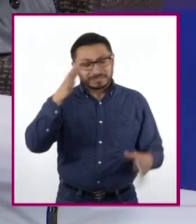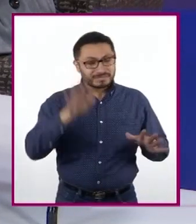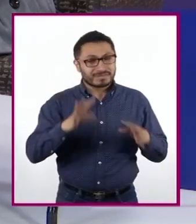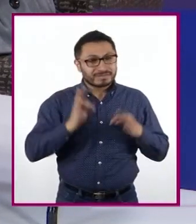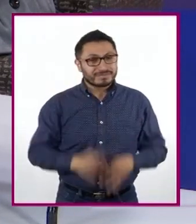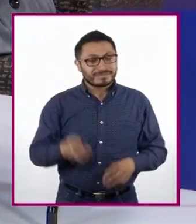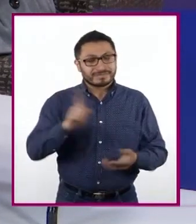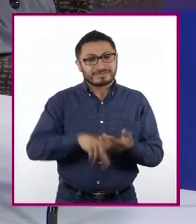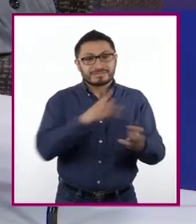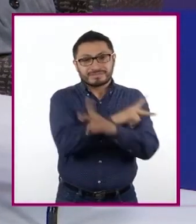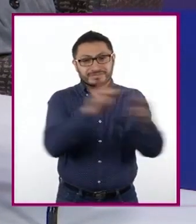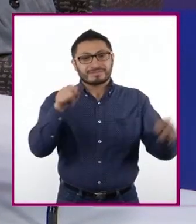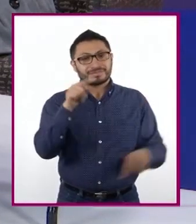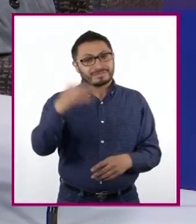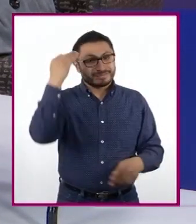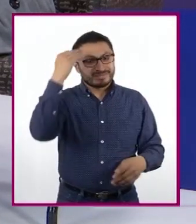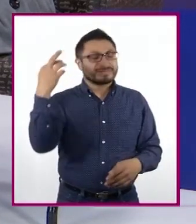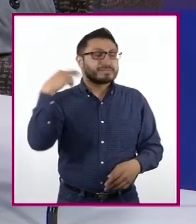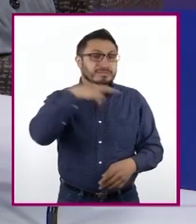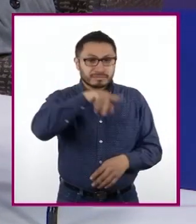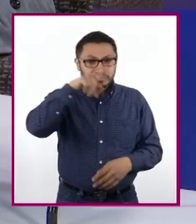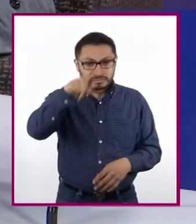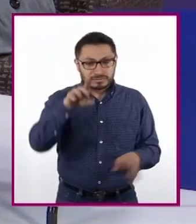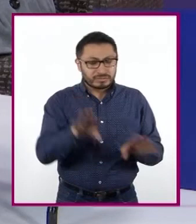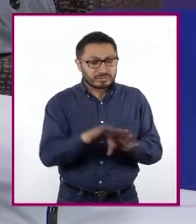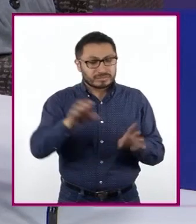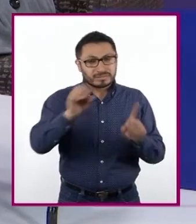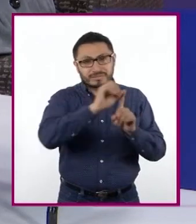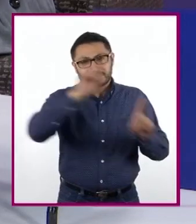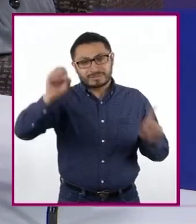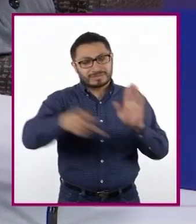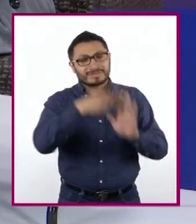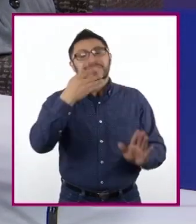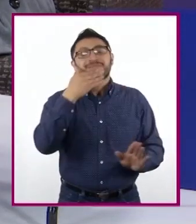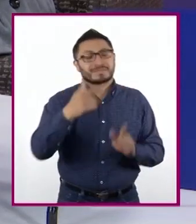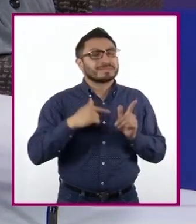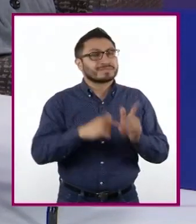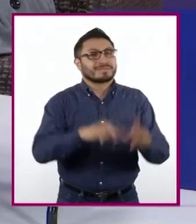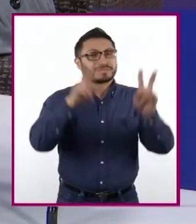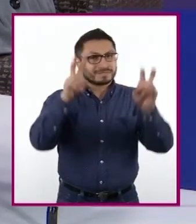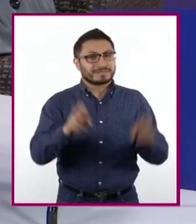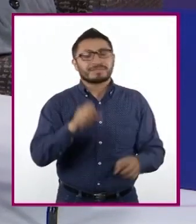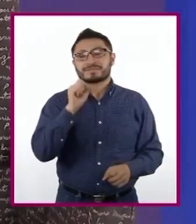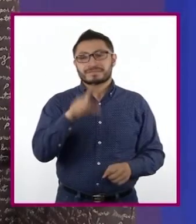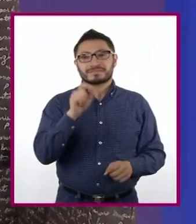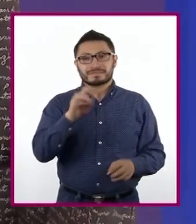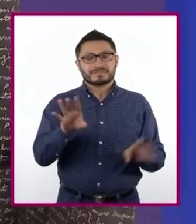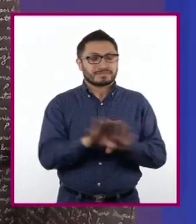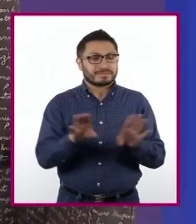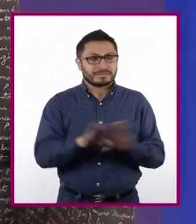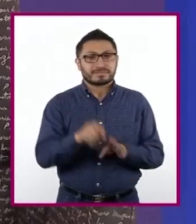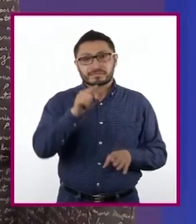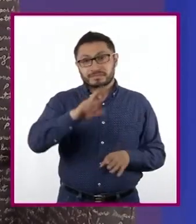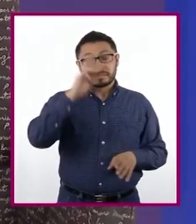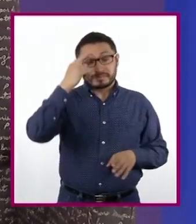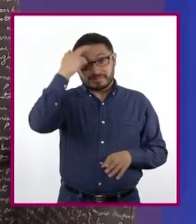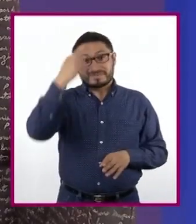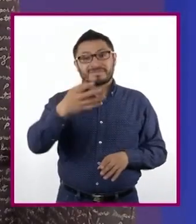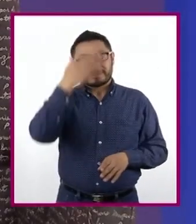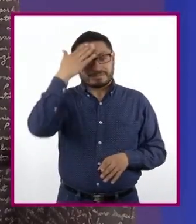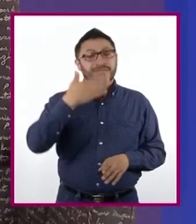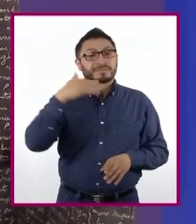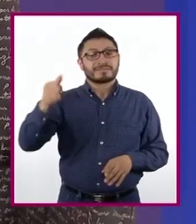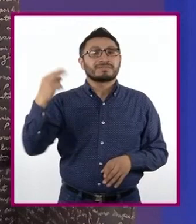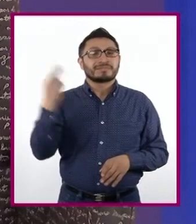llevará mucho tiempo y te permitirá reestructurar tus ideas para continuar. Asimismo, considera que esta habilidad